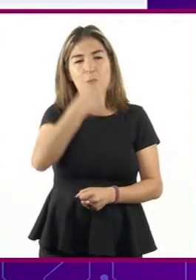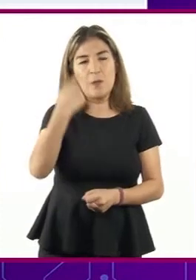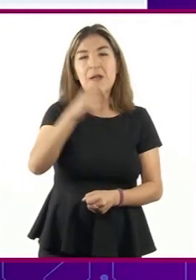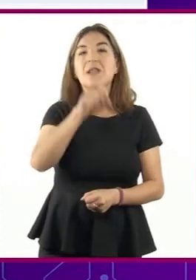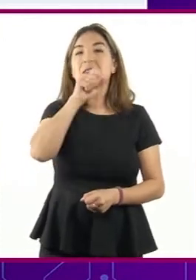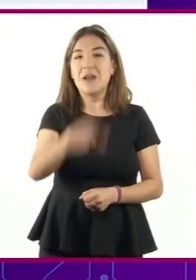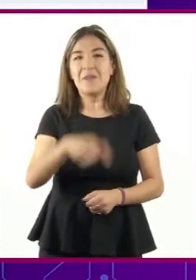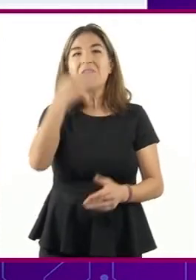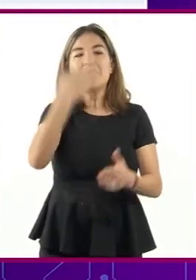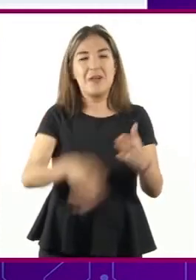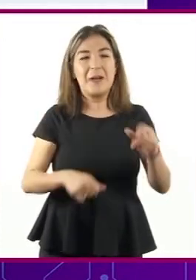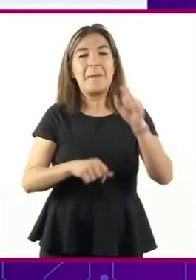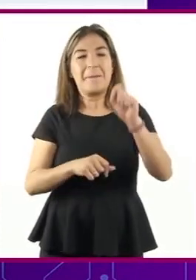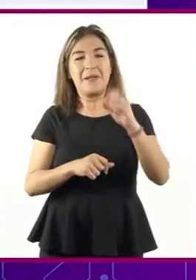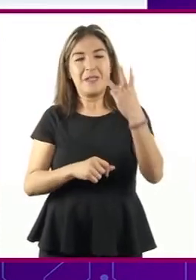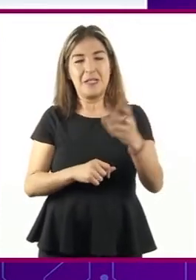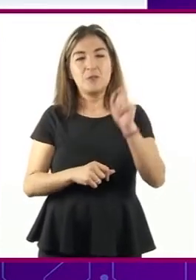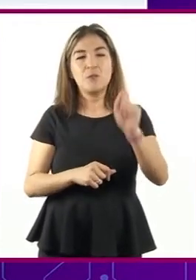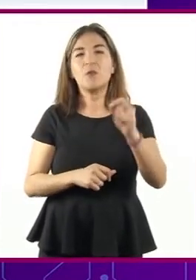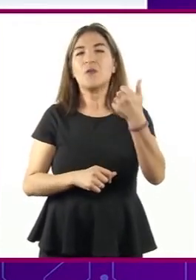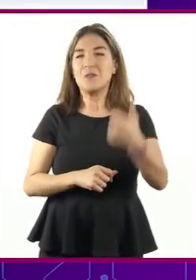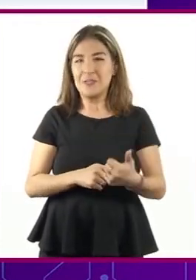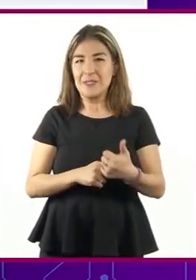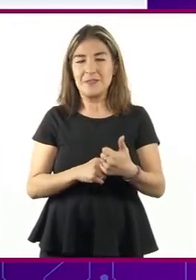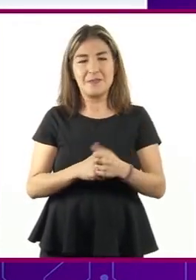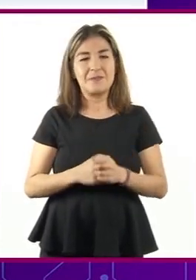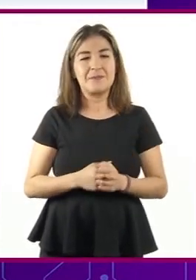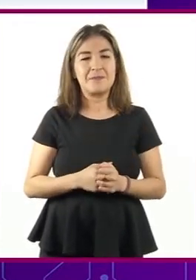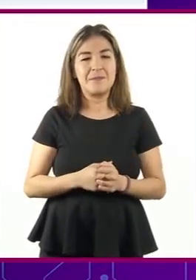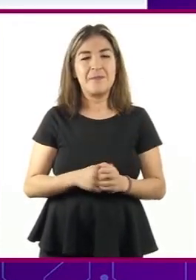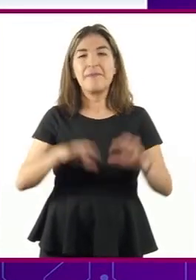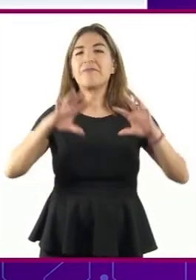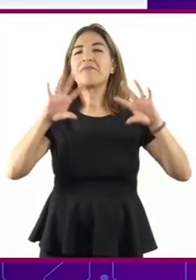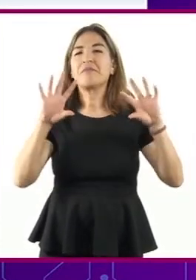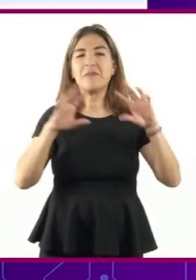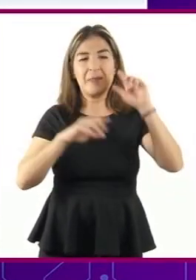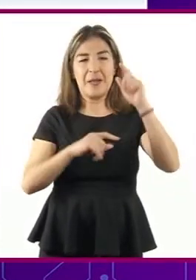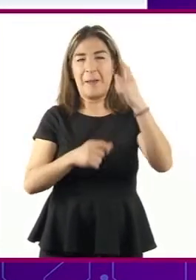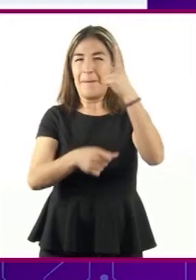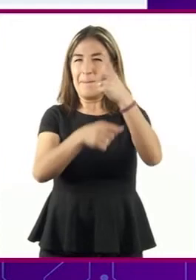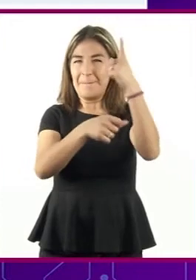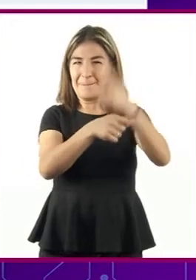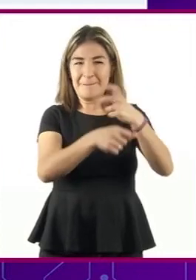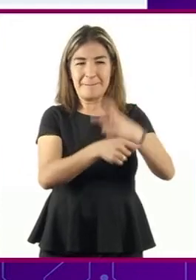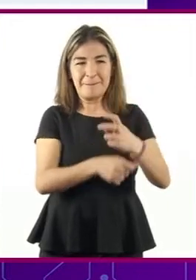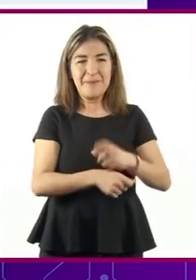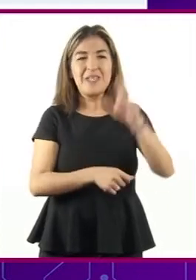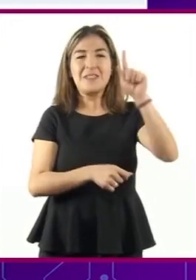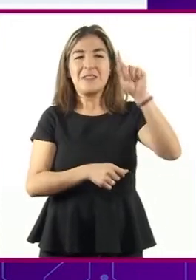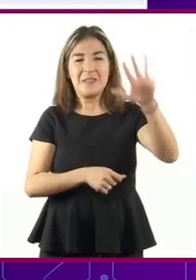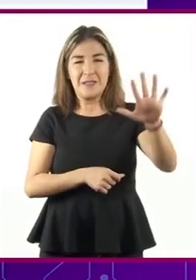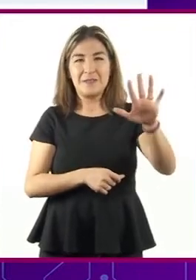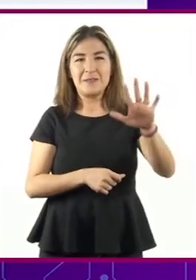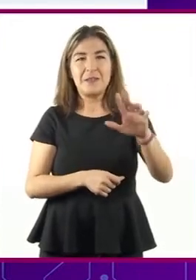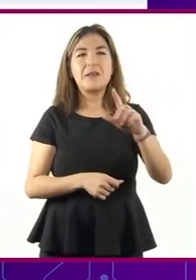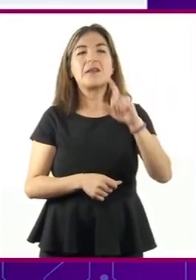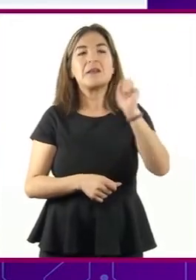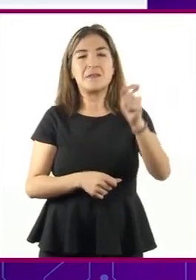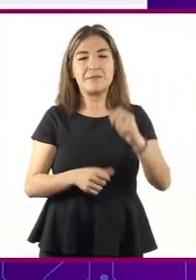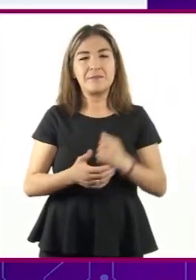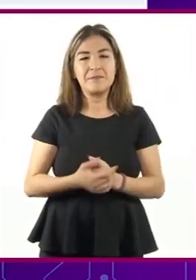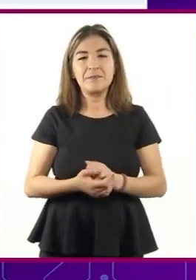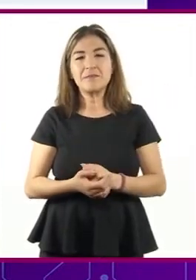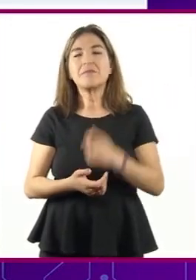aún nos faltan 23.6. El monto por los primeros 75 es de